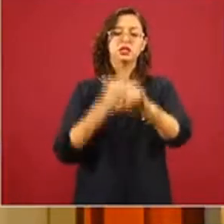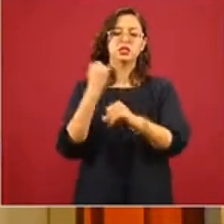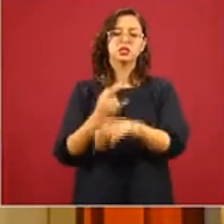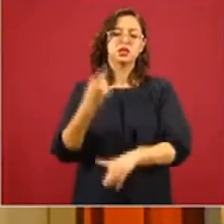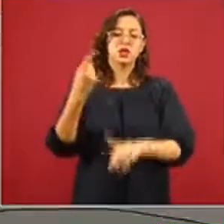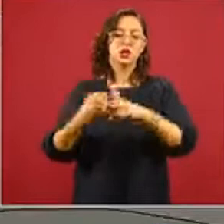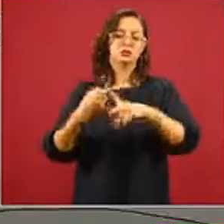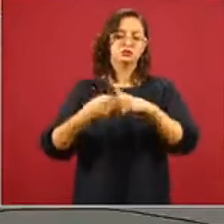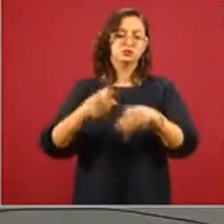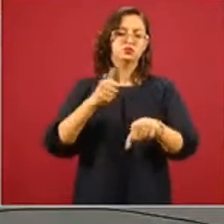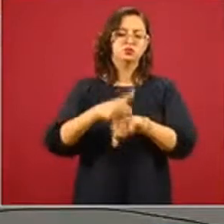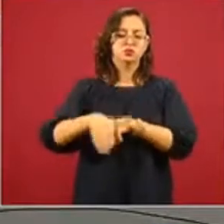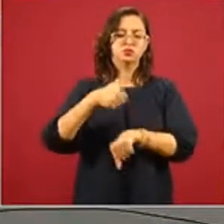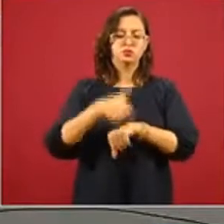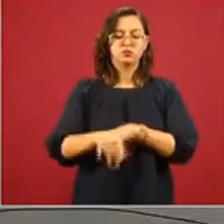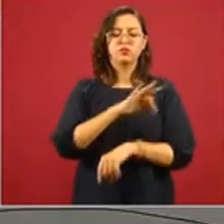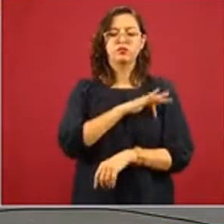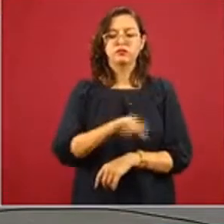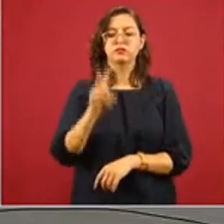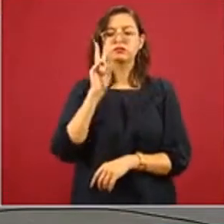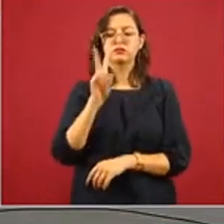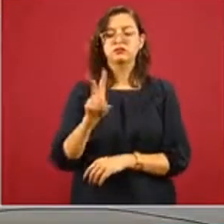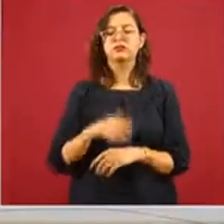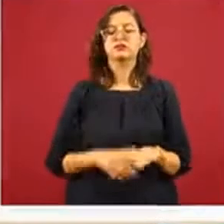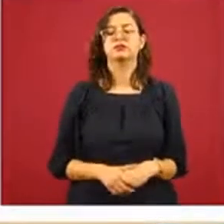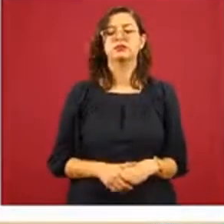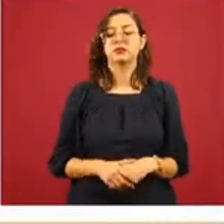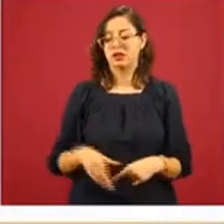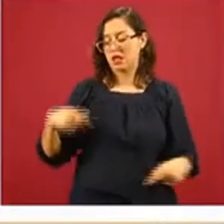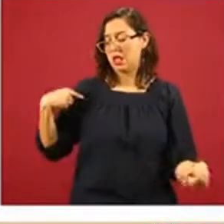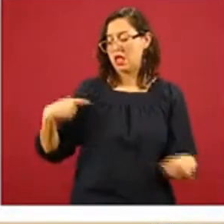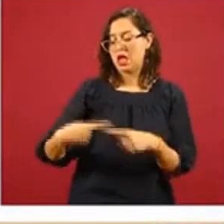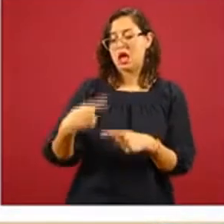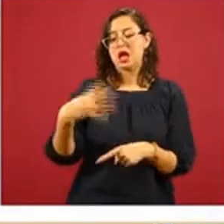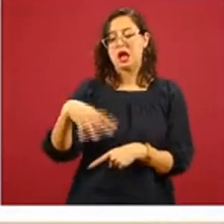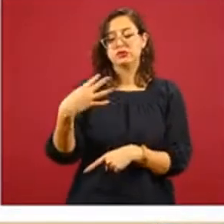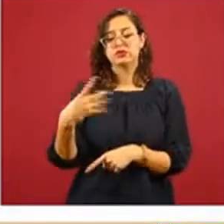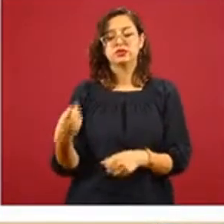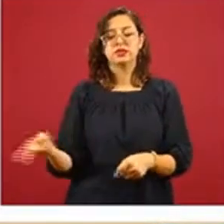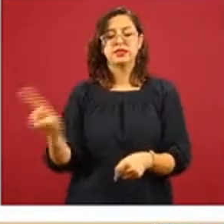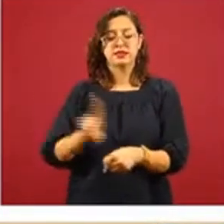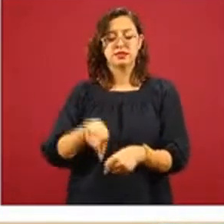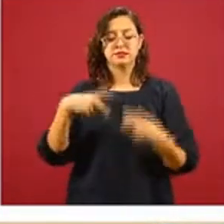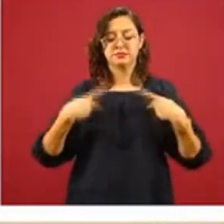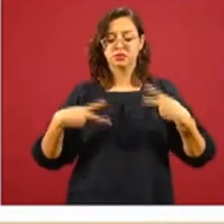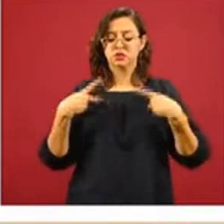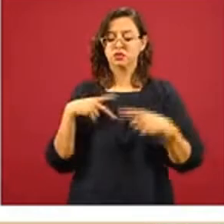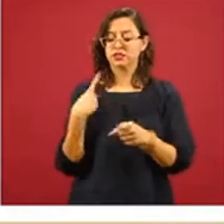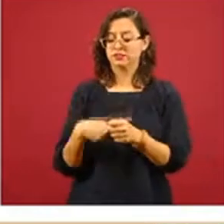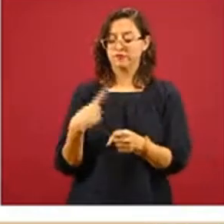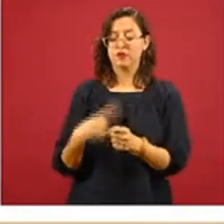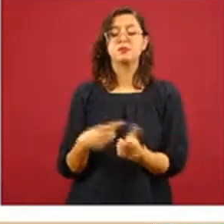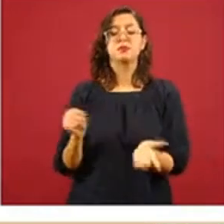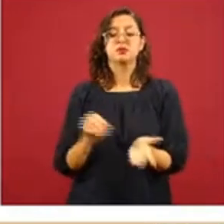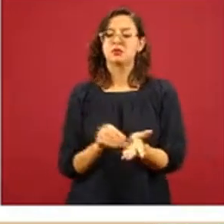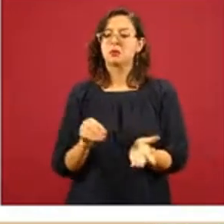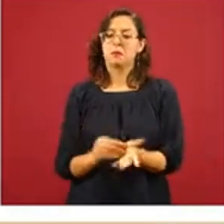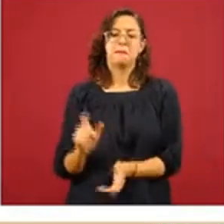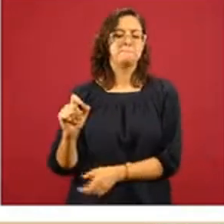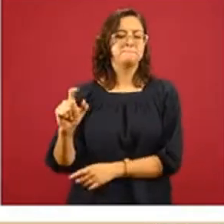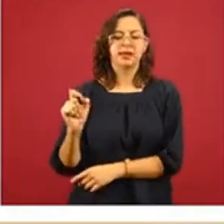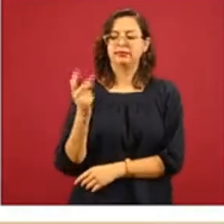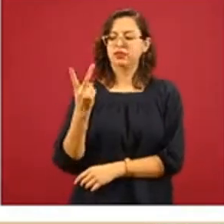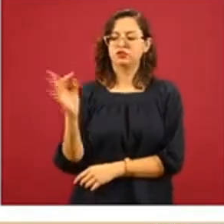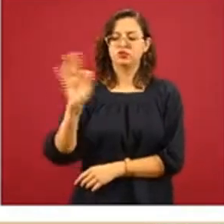internacionales. La siguiente diapositiva sigue siendo 22% la proporción de casos en los últimos